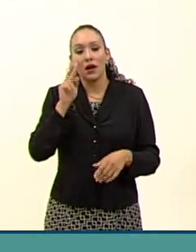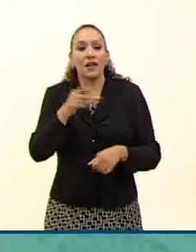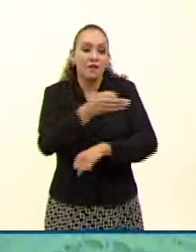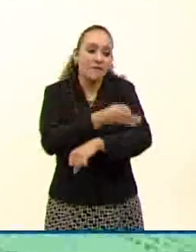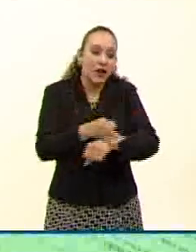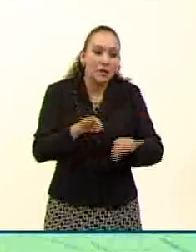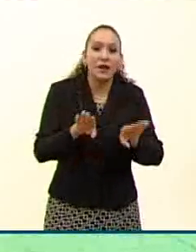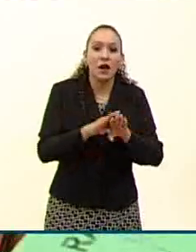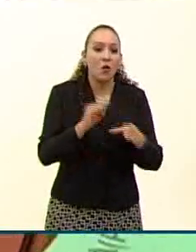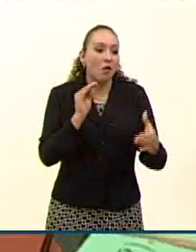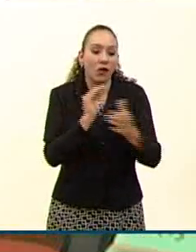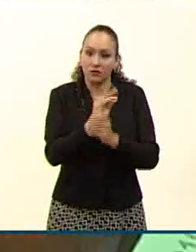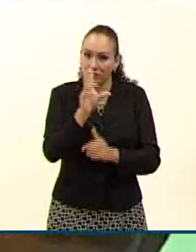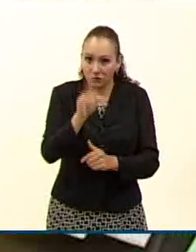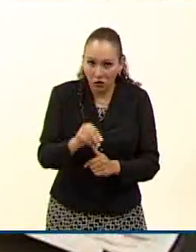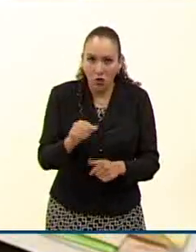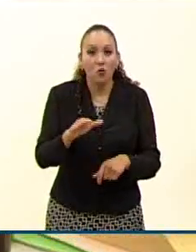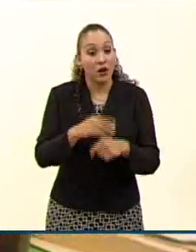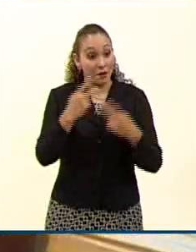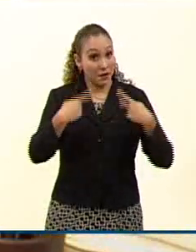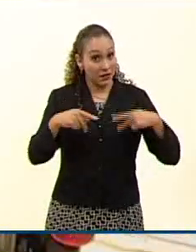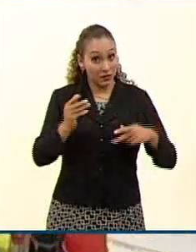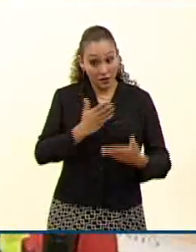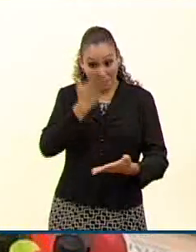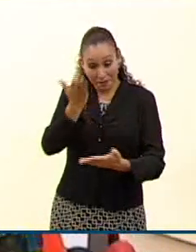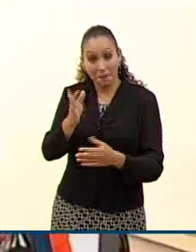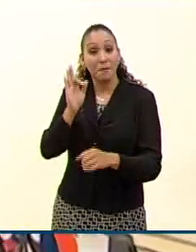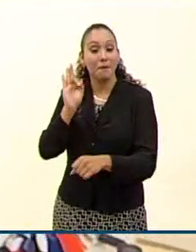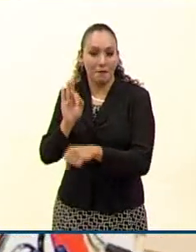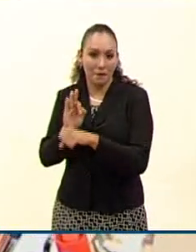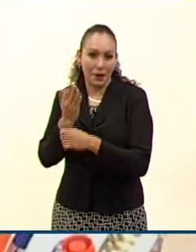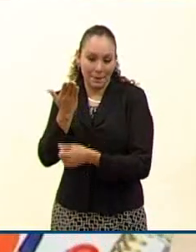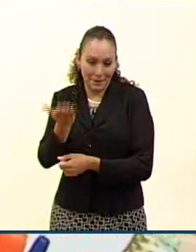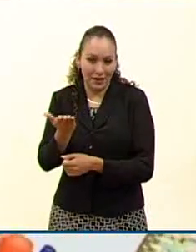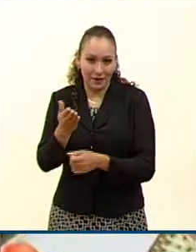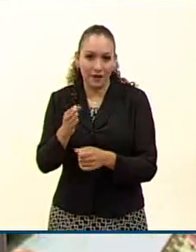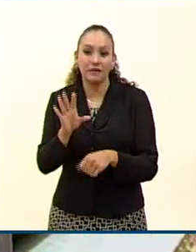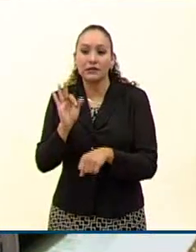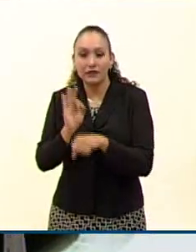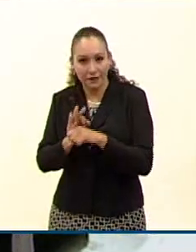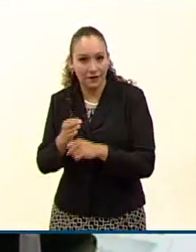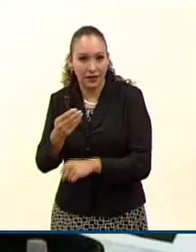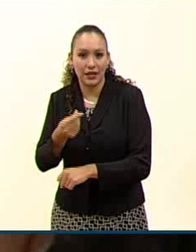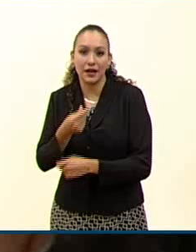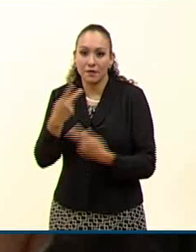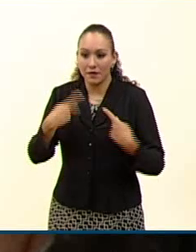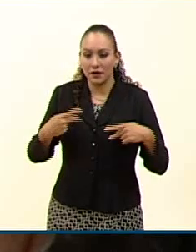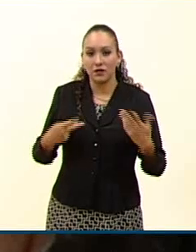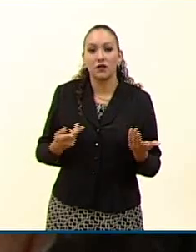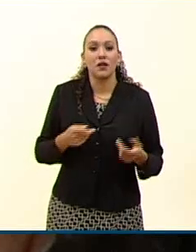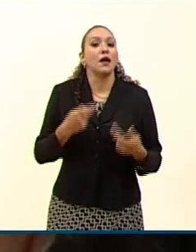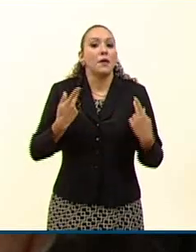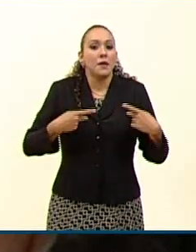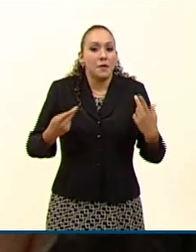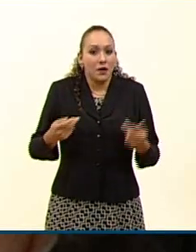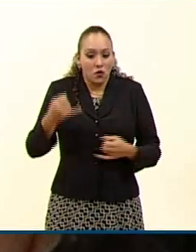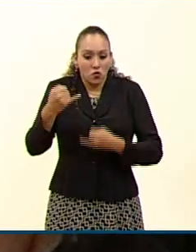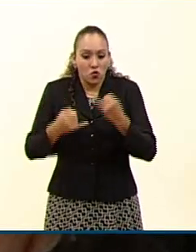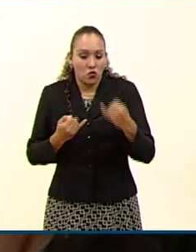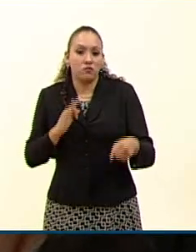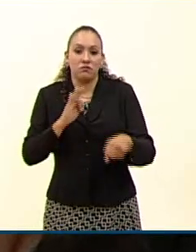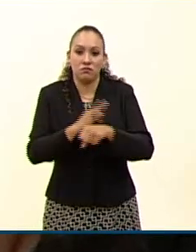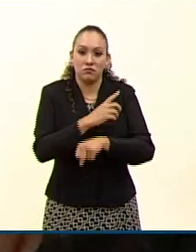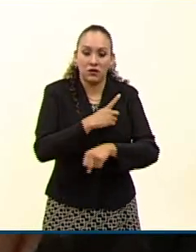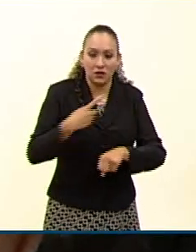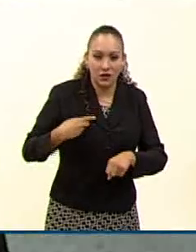familiares ignorados cuando solicitan el apoyo de las autoridades para su búsqueda. Aseguró que las personas servidoras públicas del Poder Judicial